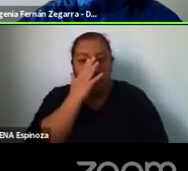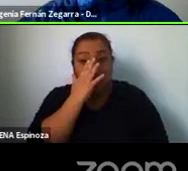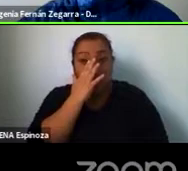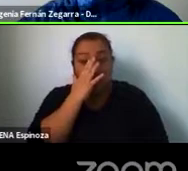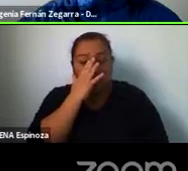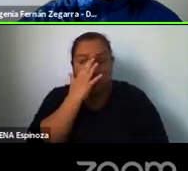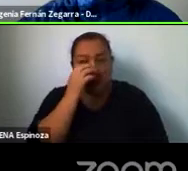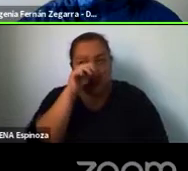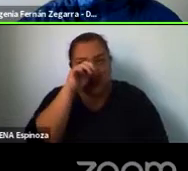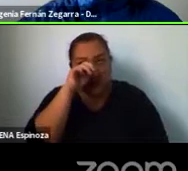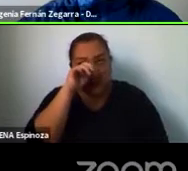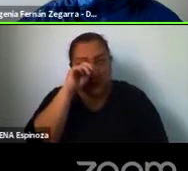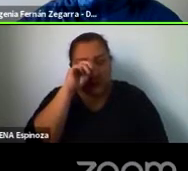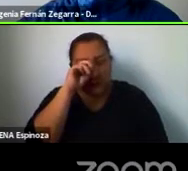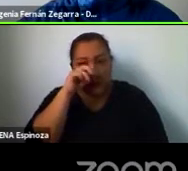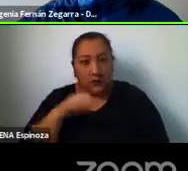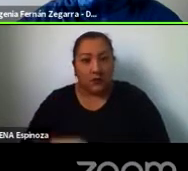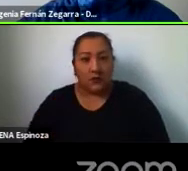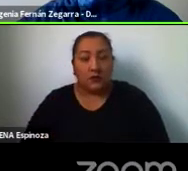El audio, Janet, por favor.